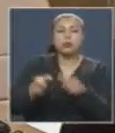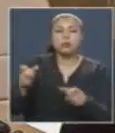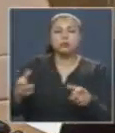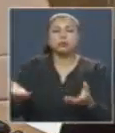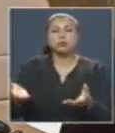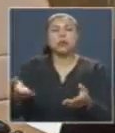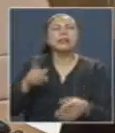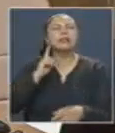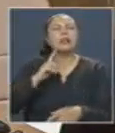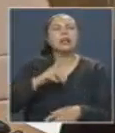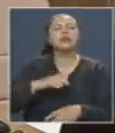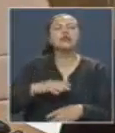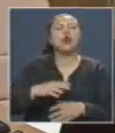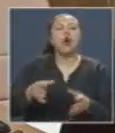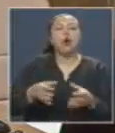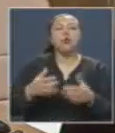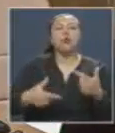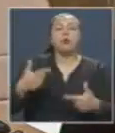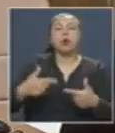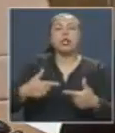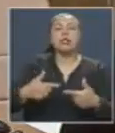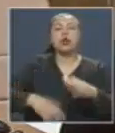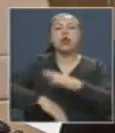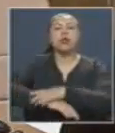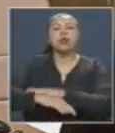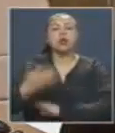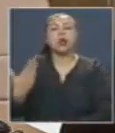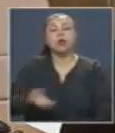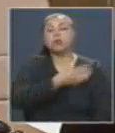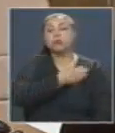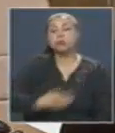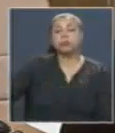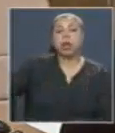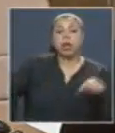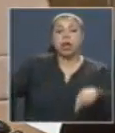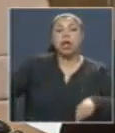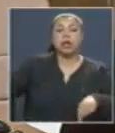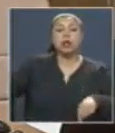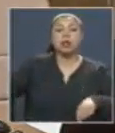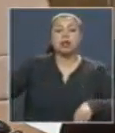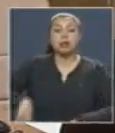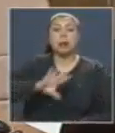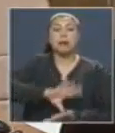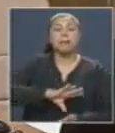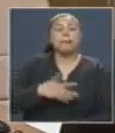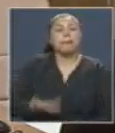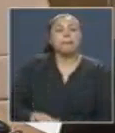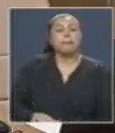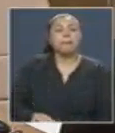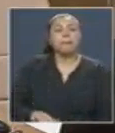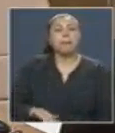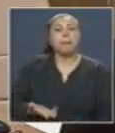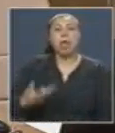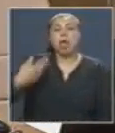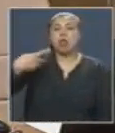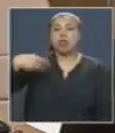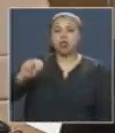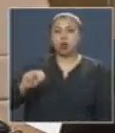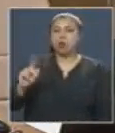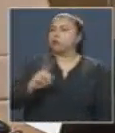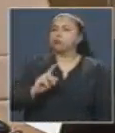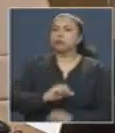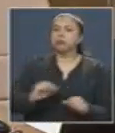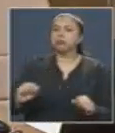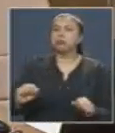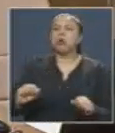la derecha en ese entonces, que hoy día gobierna este país? Se negó a la idea de